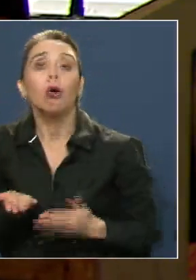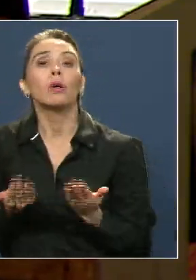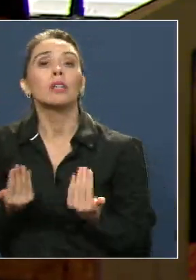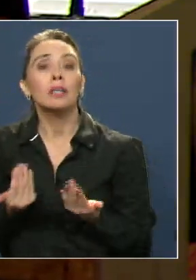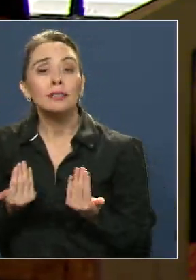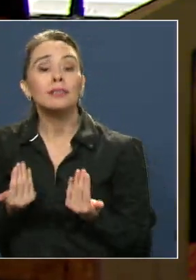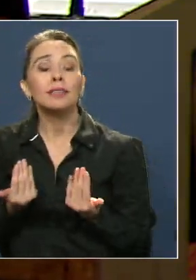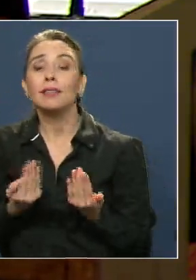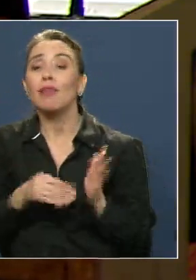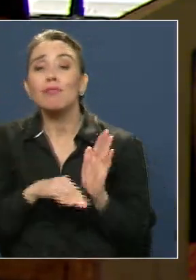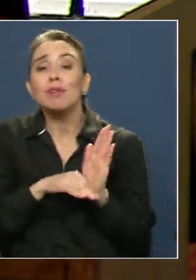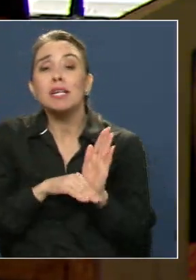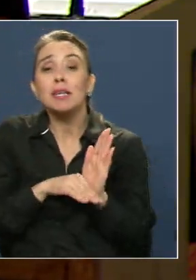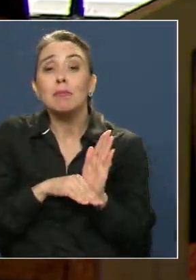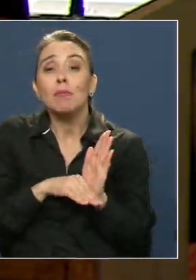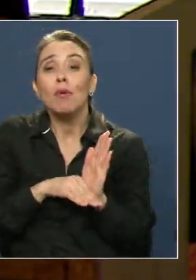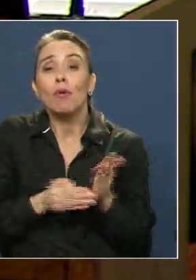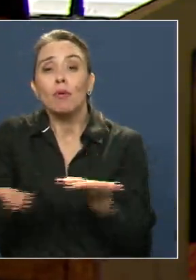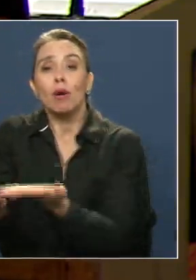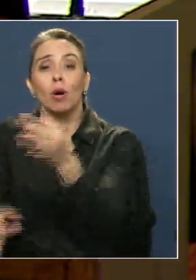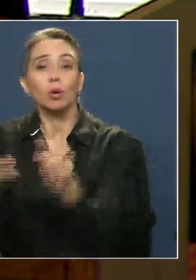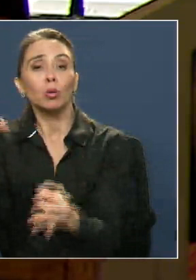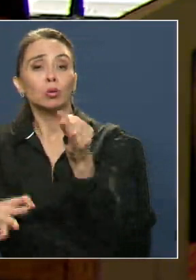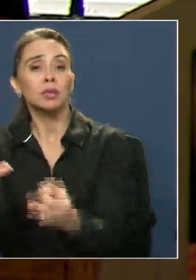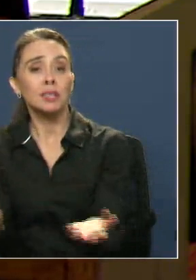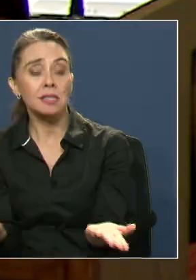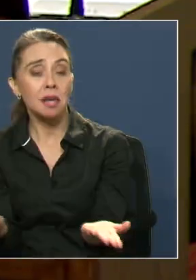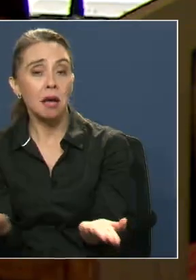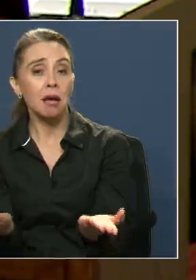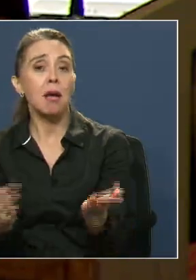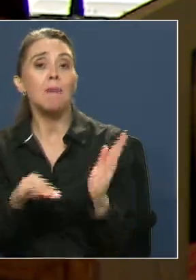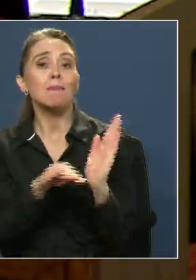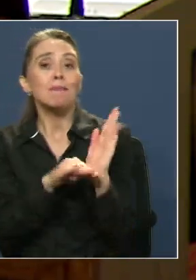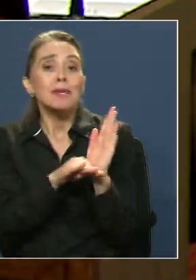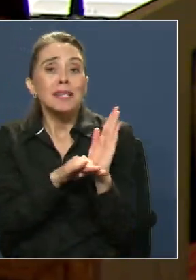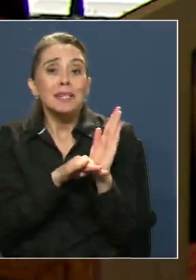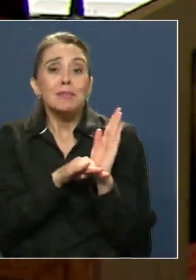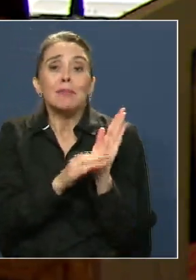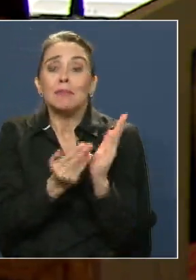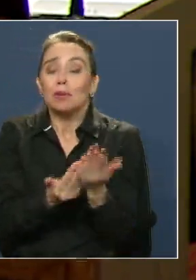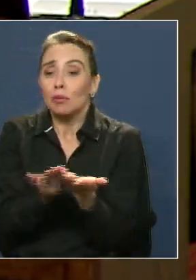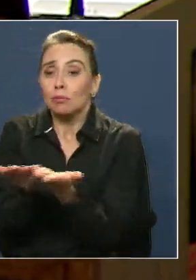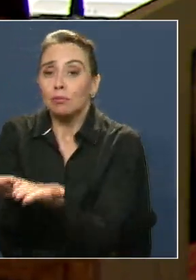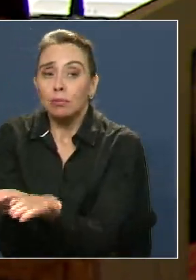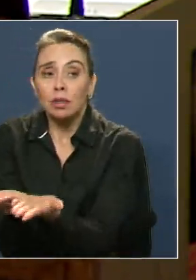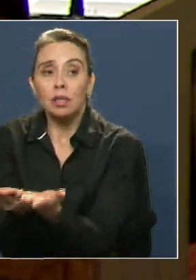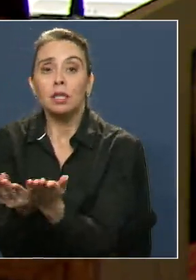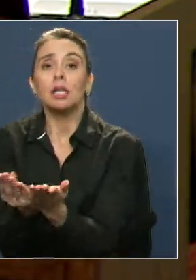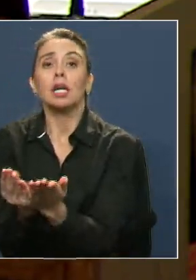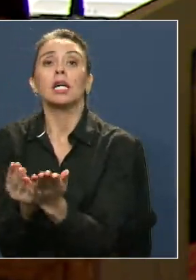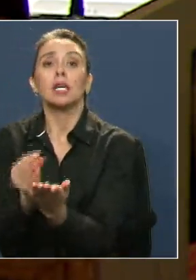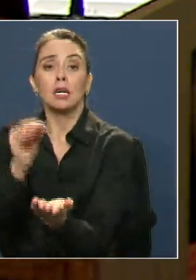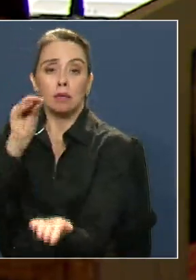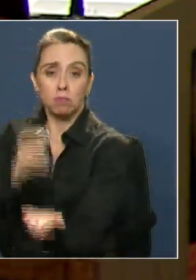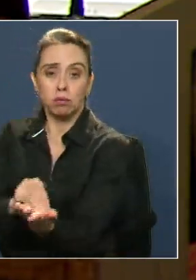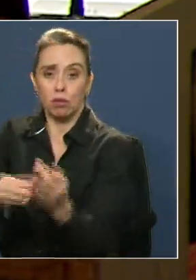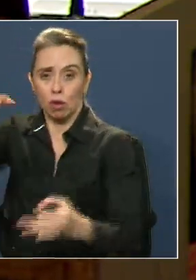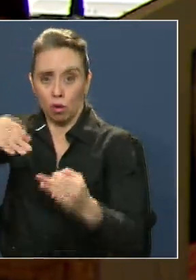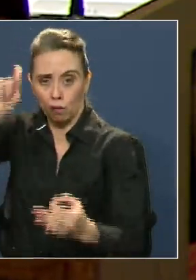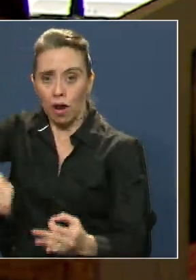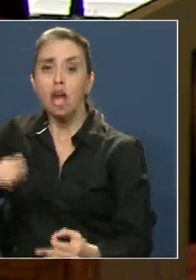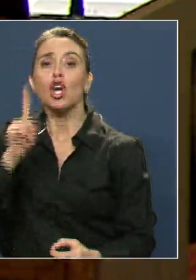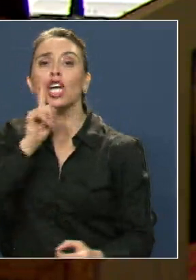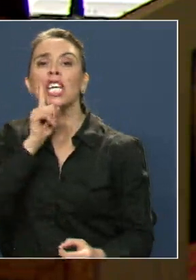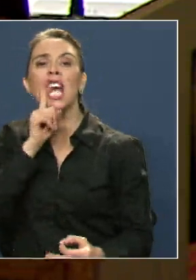al menos justicia. Requiere que al menos se encuentre, no solamente, o se establezca la verdad, se establezca quiénes son